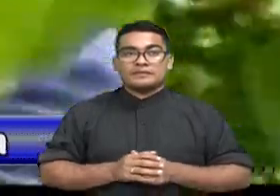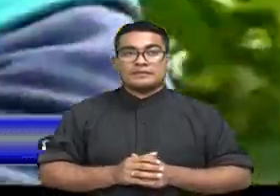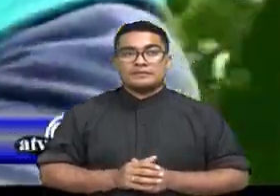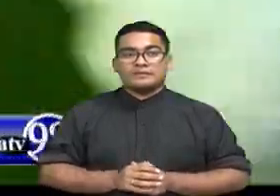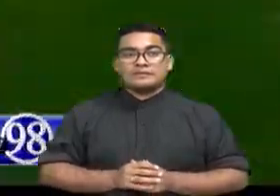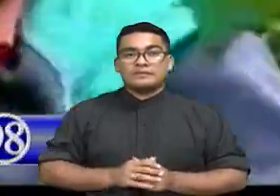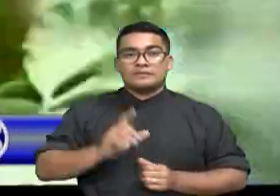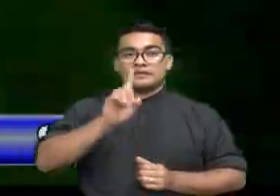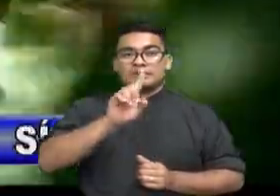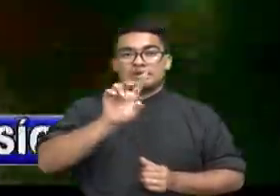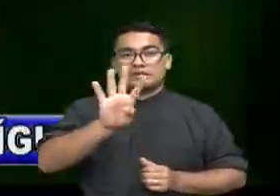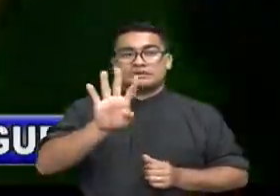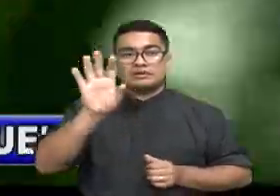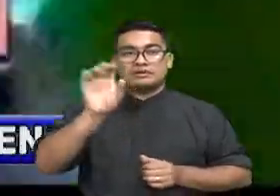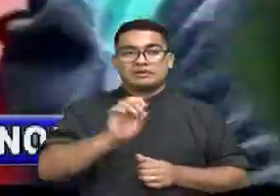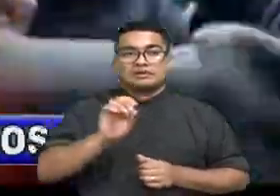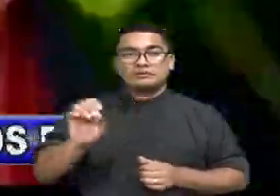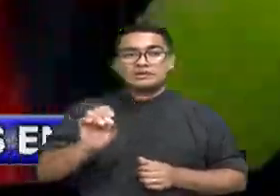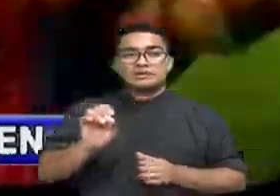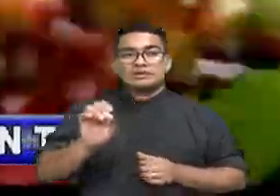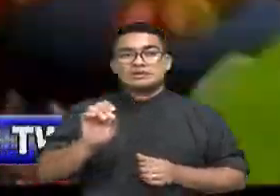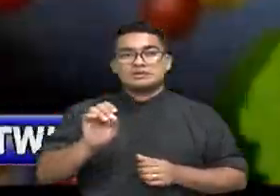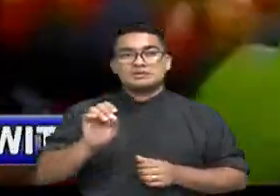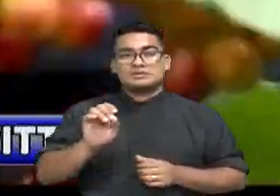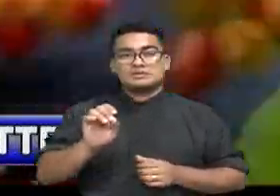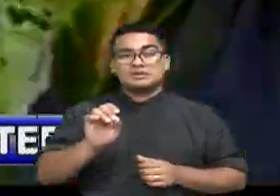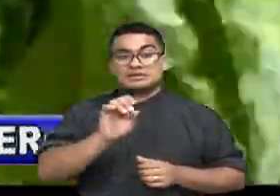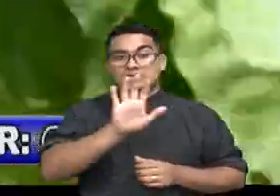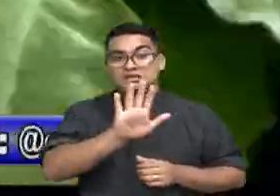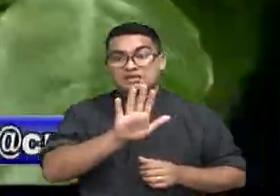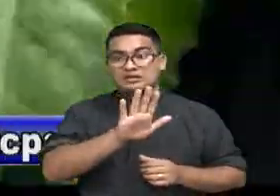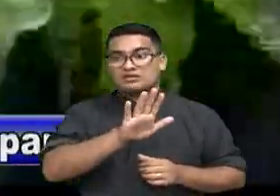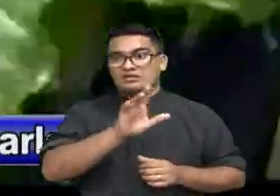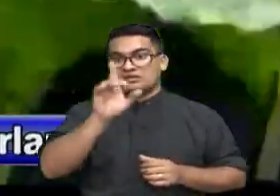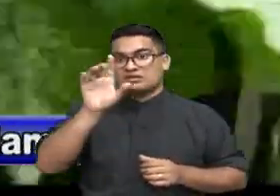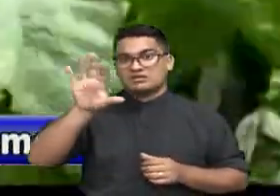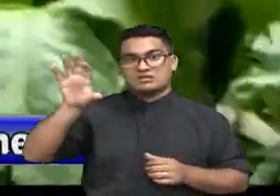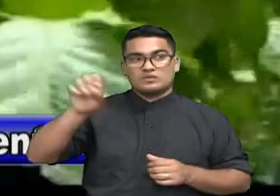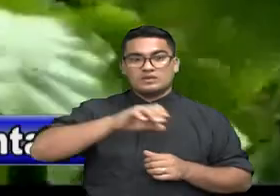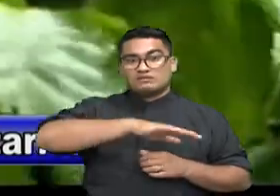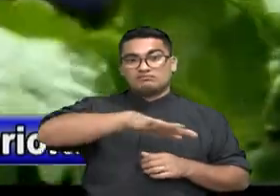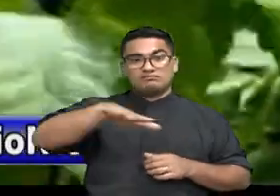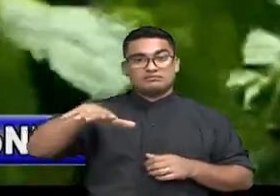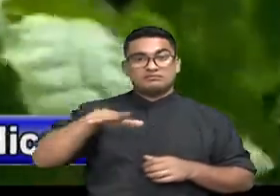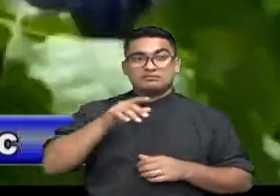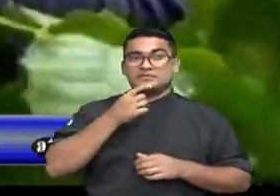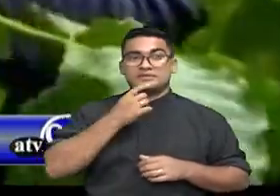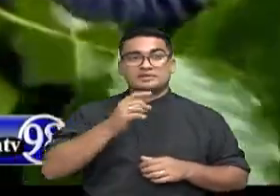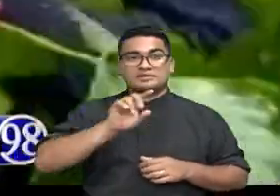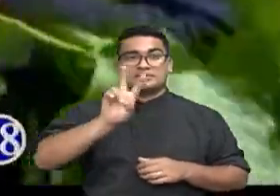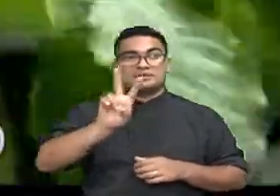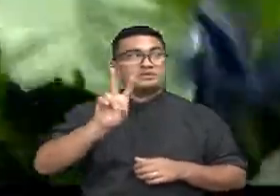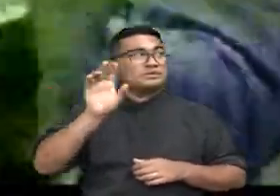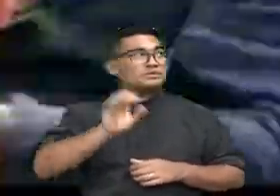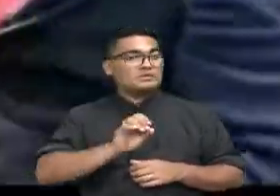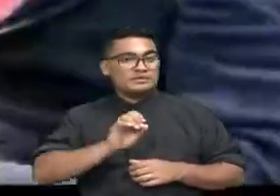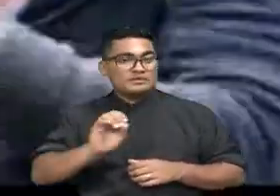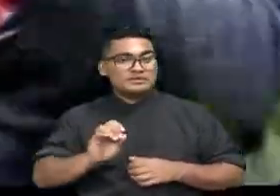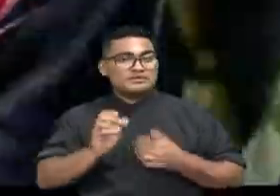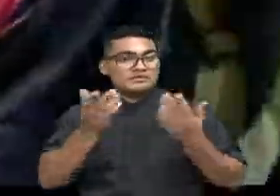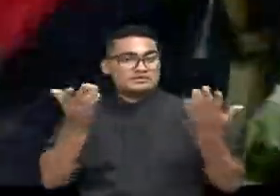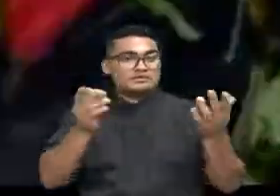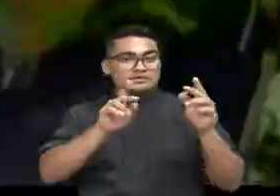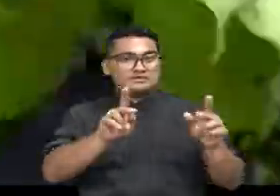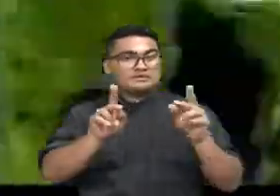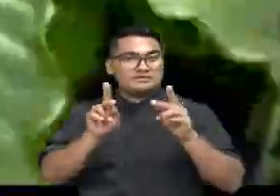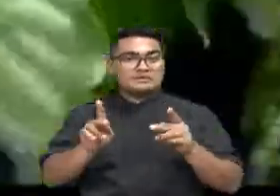El 14% está entre 5 manzanas a 50 manzanas. Y hay un 2% de productores